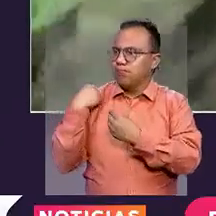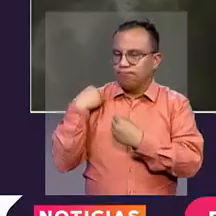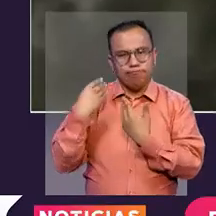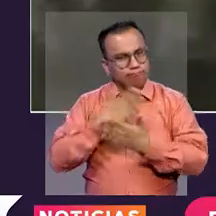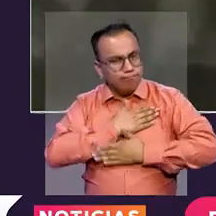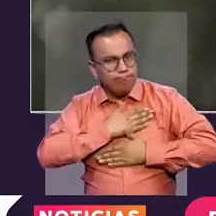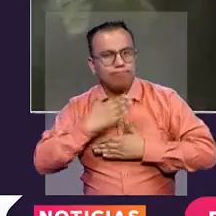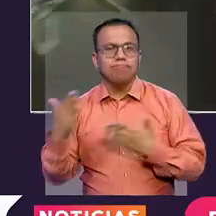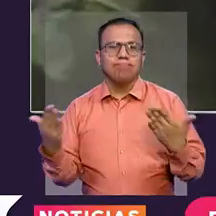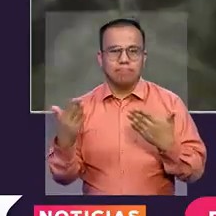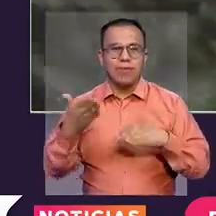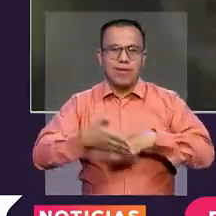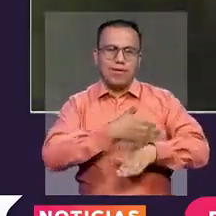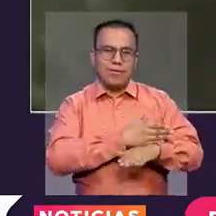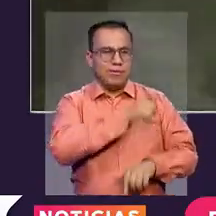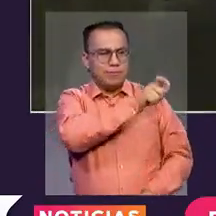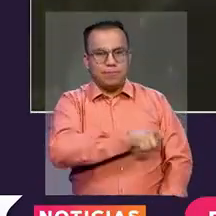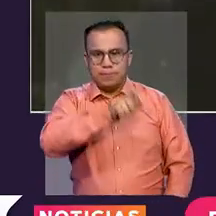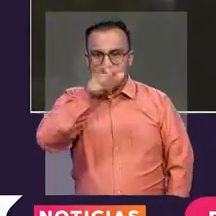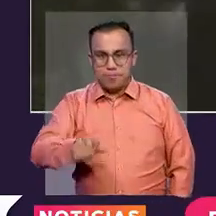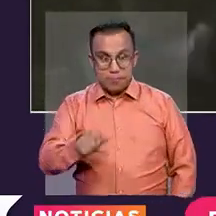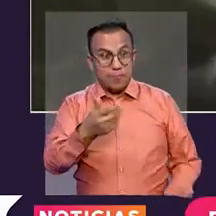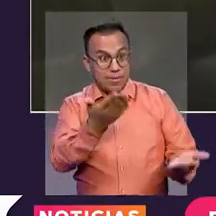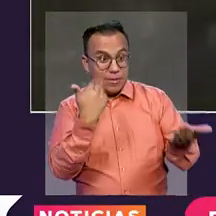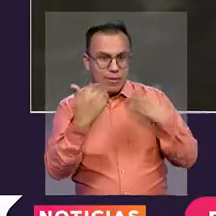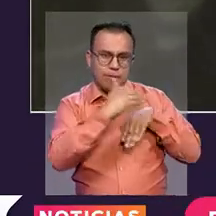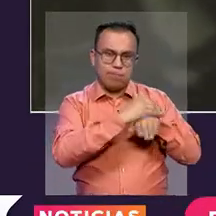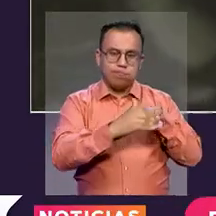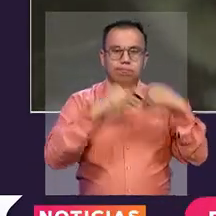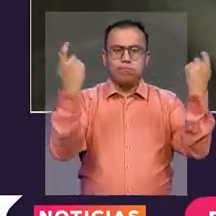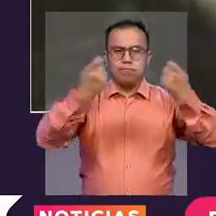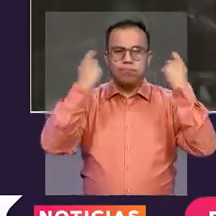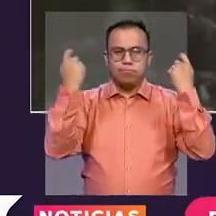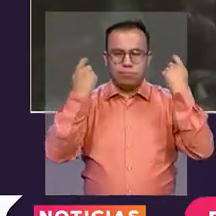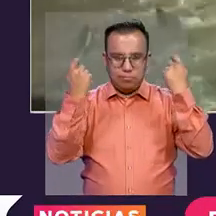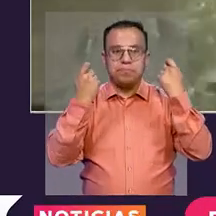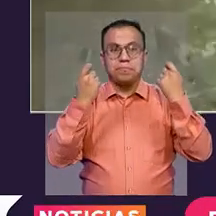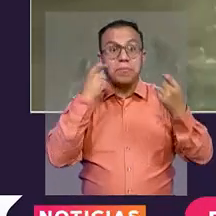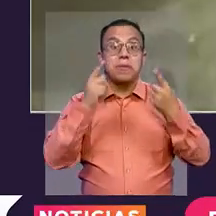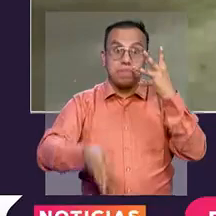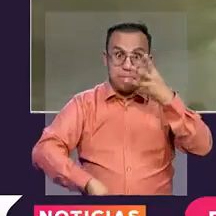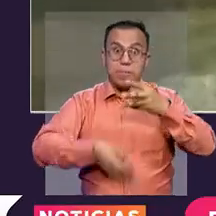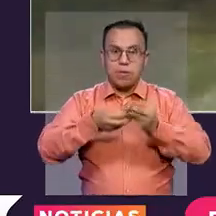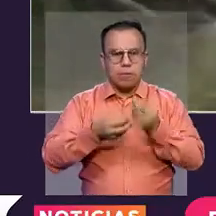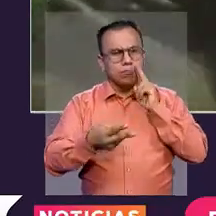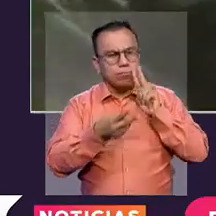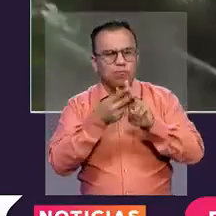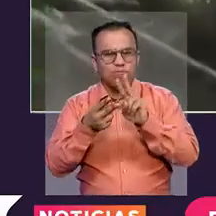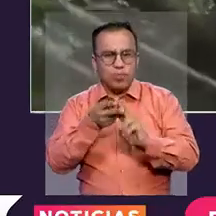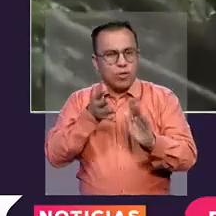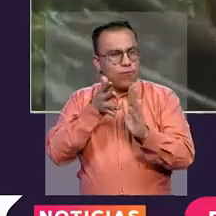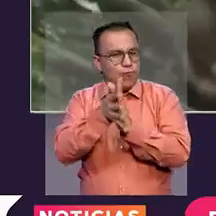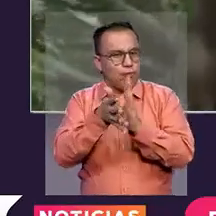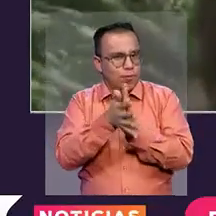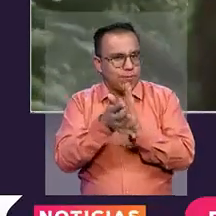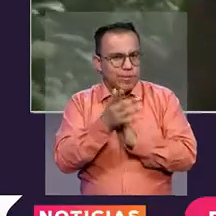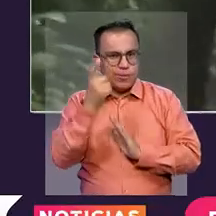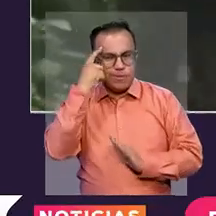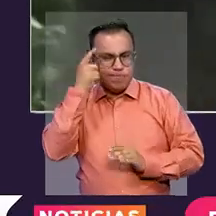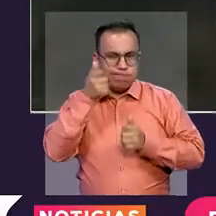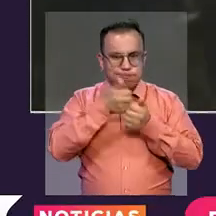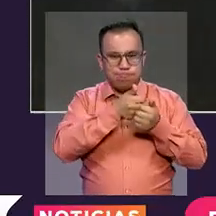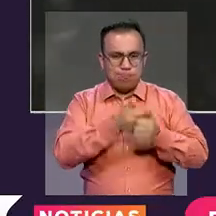invitación que hizo el presidente electo durante la campaña, pero también se conocieron informaciones de inteligencia y